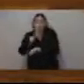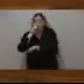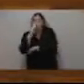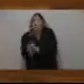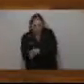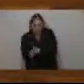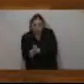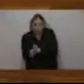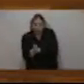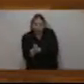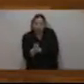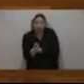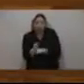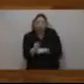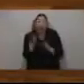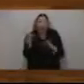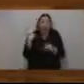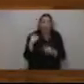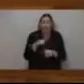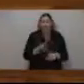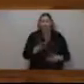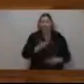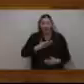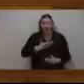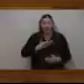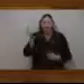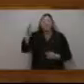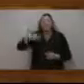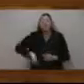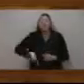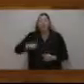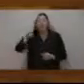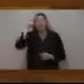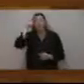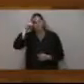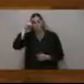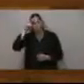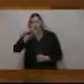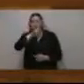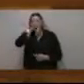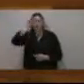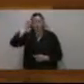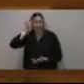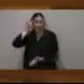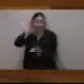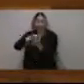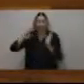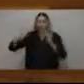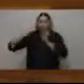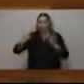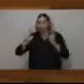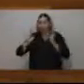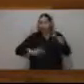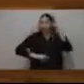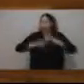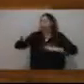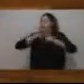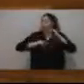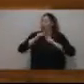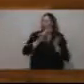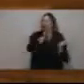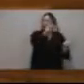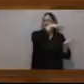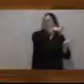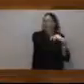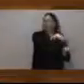El Gobierno del señor Areces en Asturias y el Gobierno del señor Zapatero en Madrid, que se haya construido una instalación faraónica de